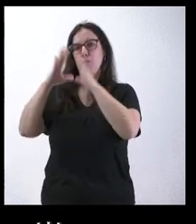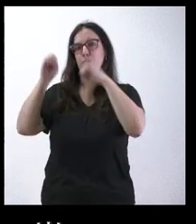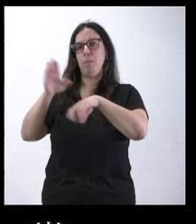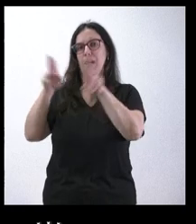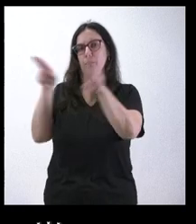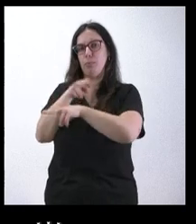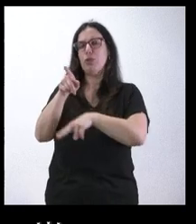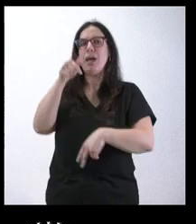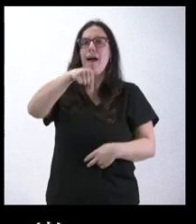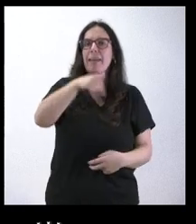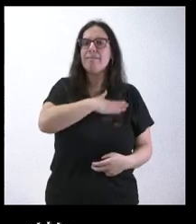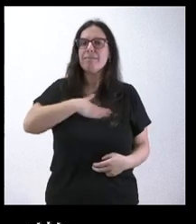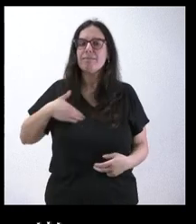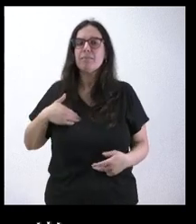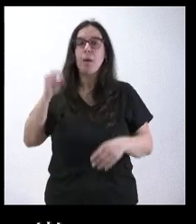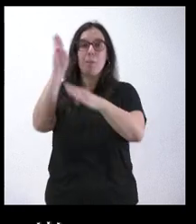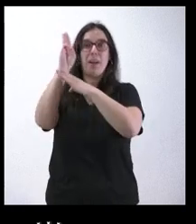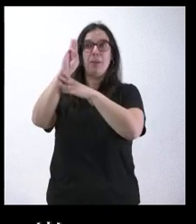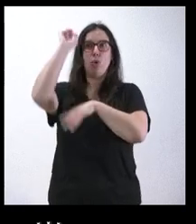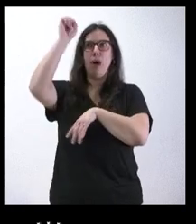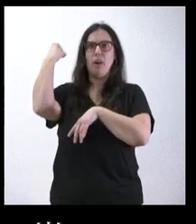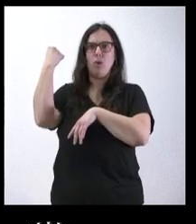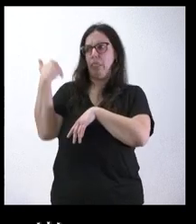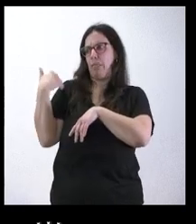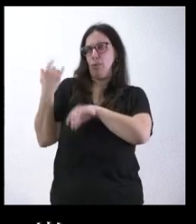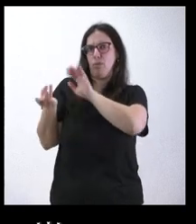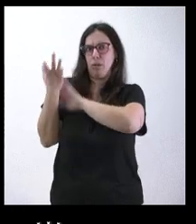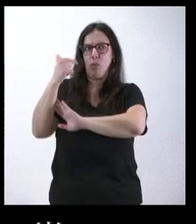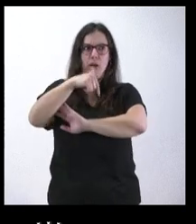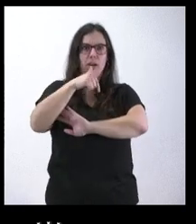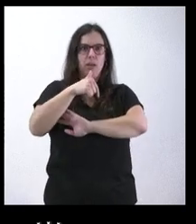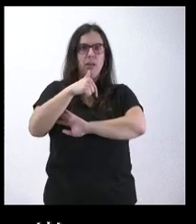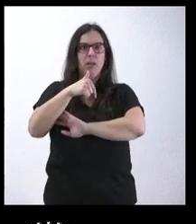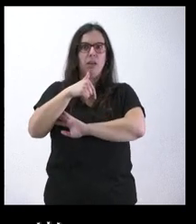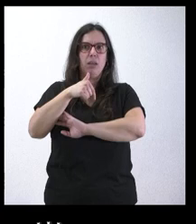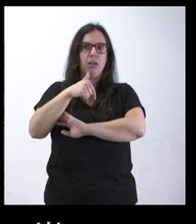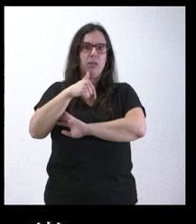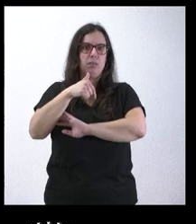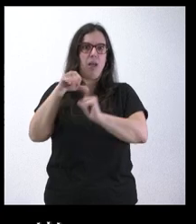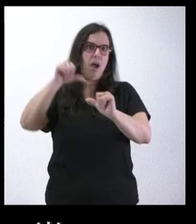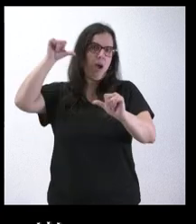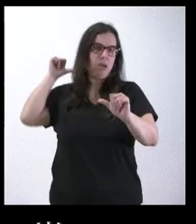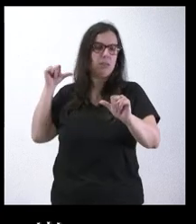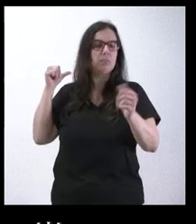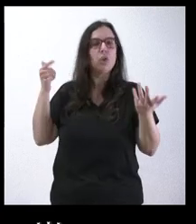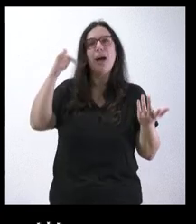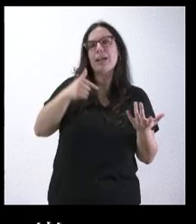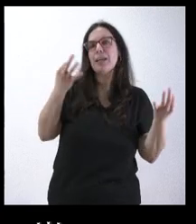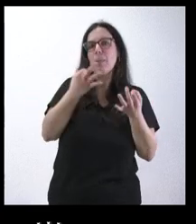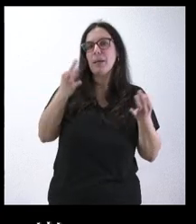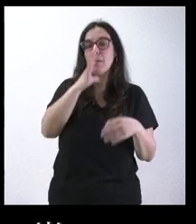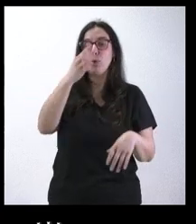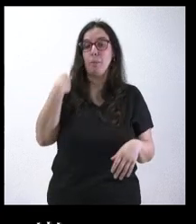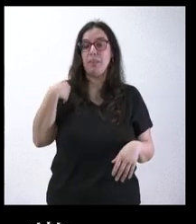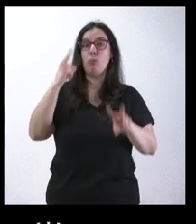si el parlamento de Aragón lleva en funcionamiento mucho menos que el de Castilla y León La mitad más o menos qué es lo que ocurre el mismo portavoz de